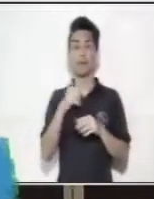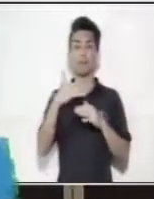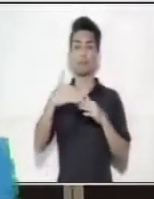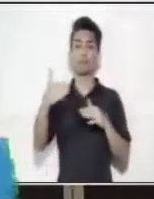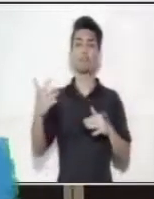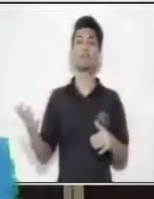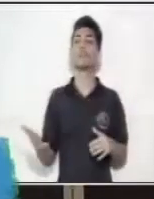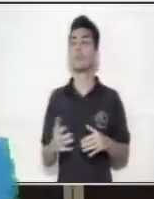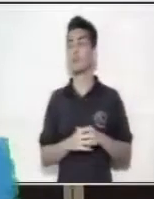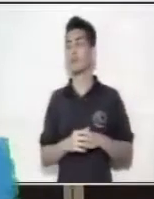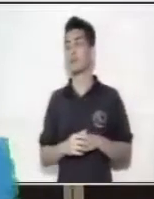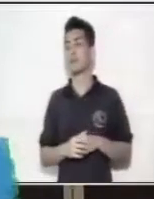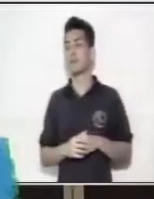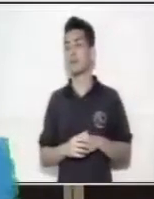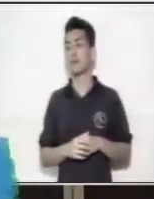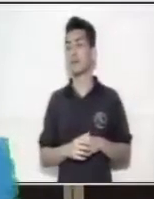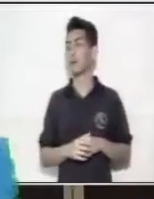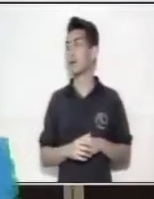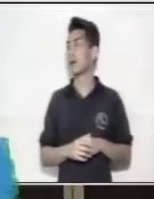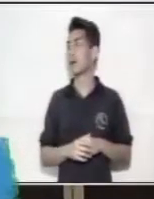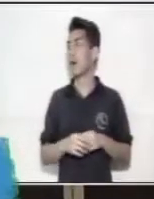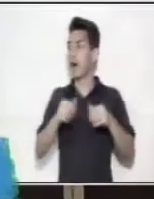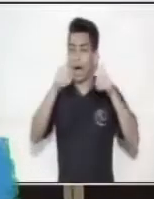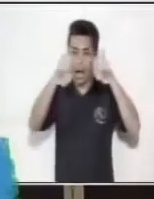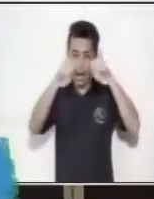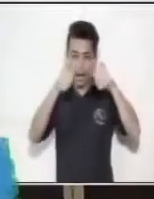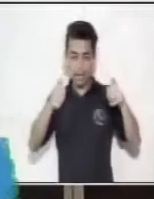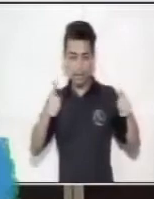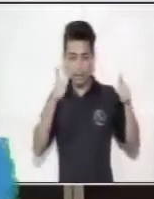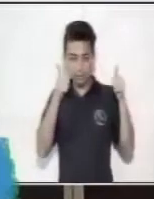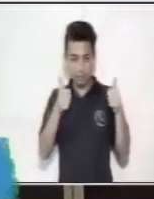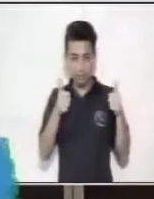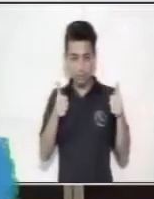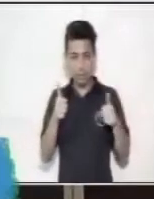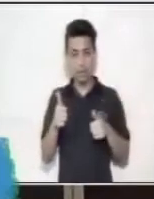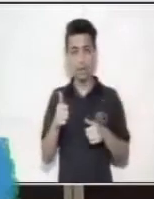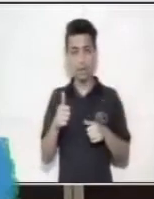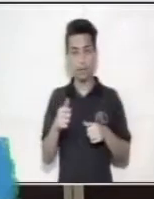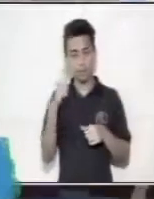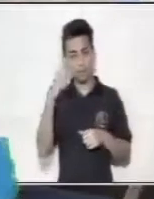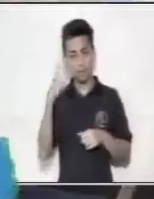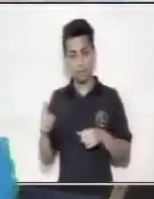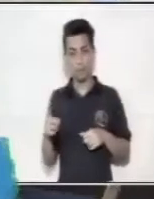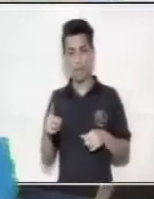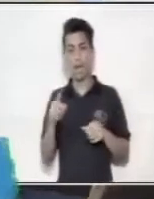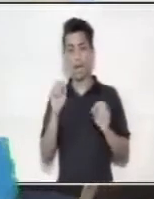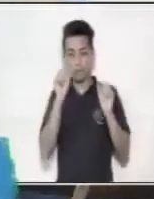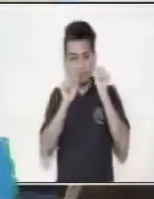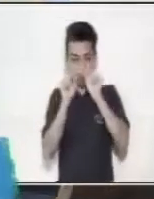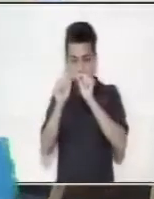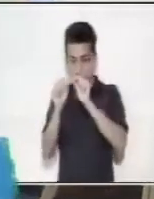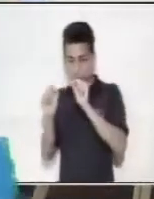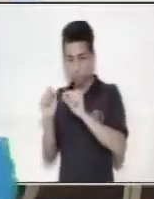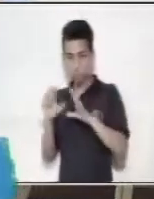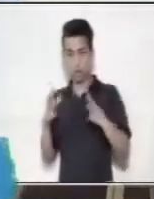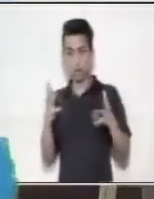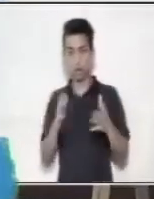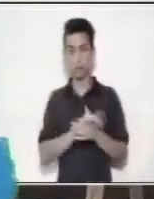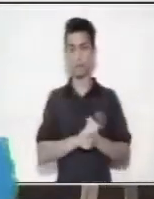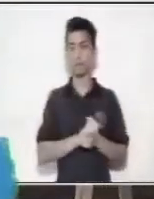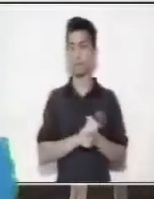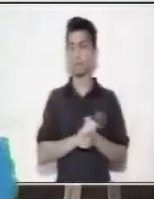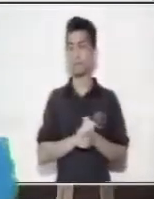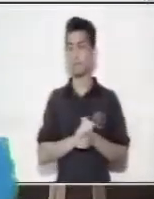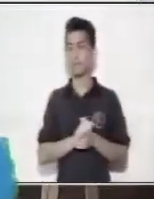como dije al inicio, de un análisis sintáctico o morfológico. Es necesario poder hacer esto.